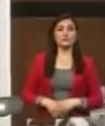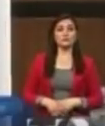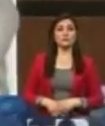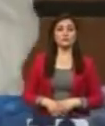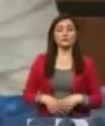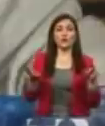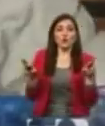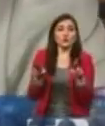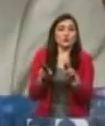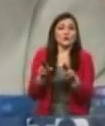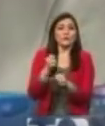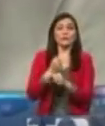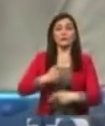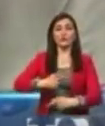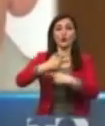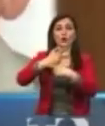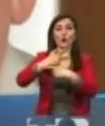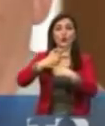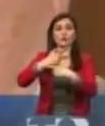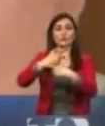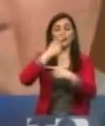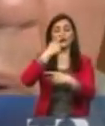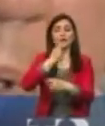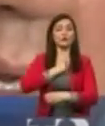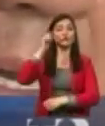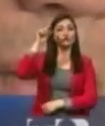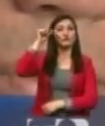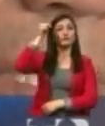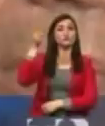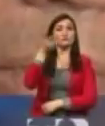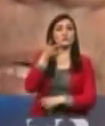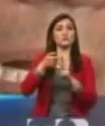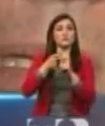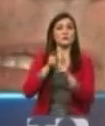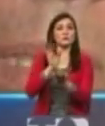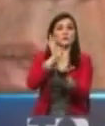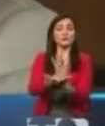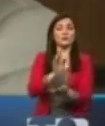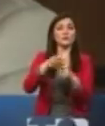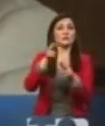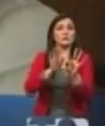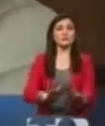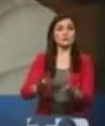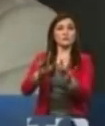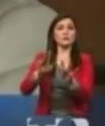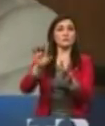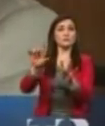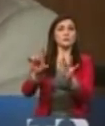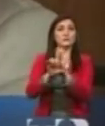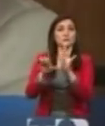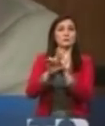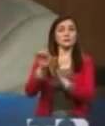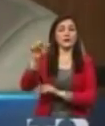con un resumen de su accionar para proteger lo que denominó los intereses del gobierno. Así inició su comparecencia el exsecretario jurídico de la